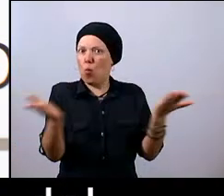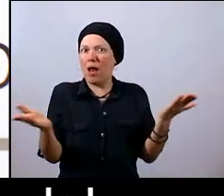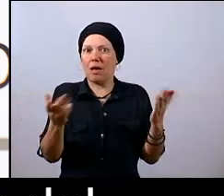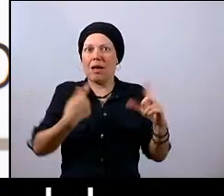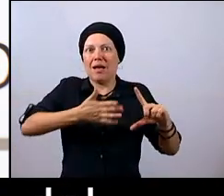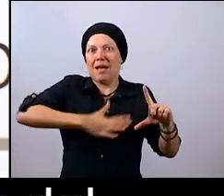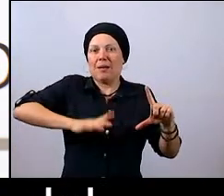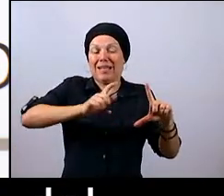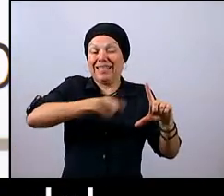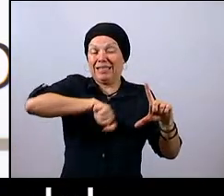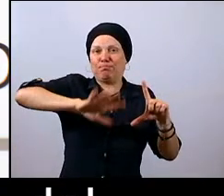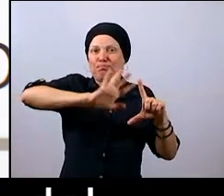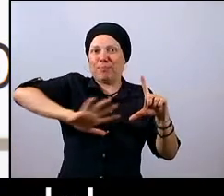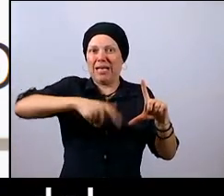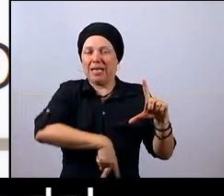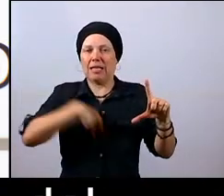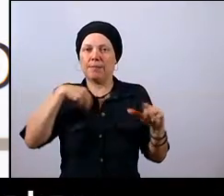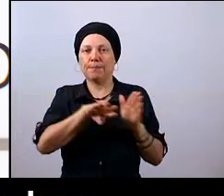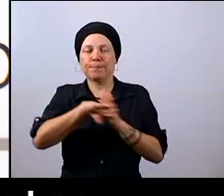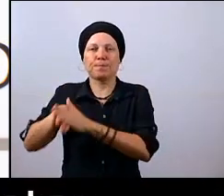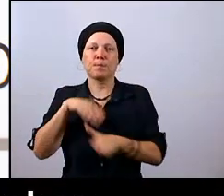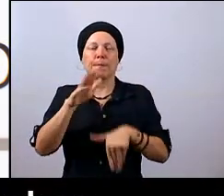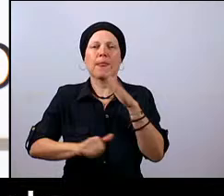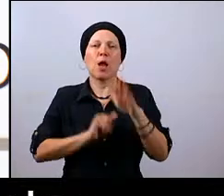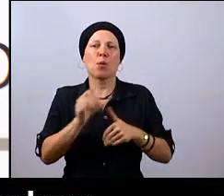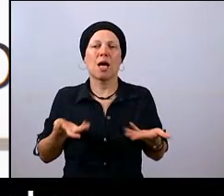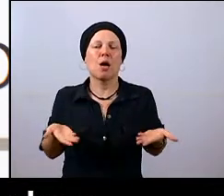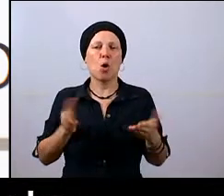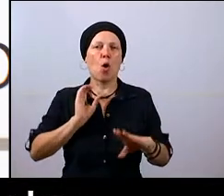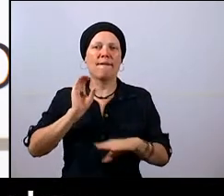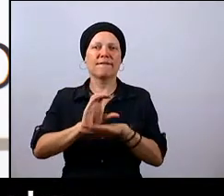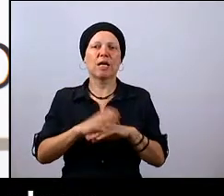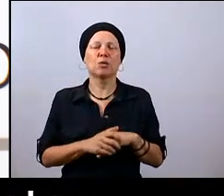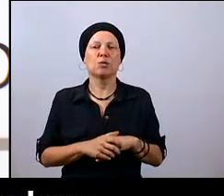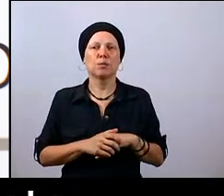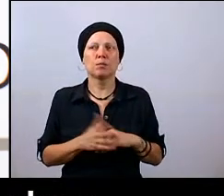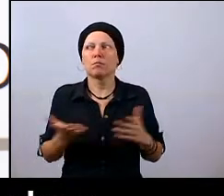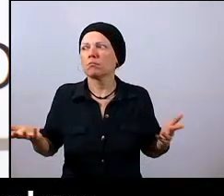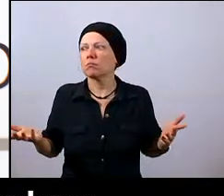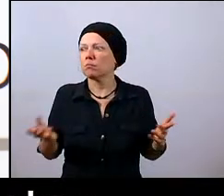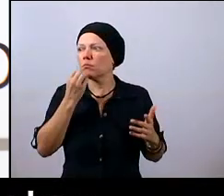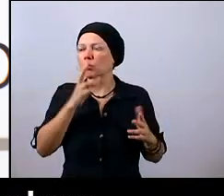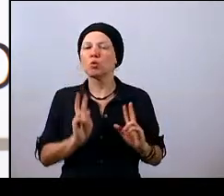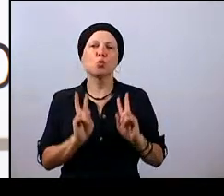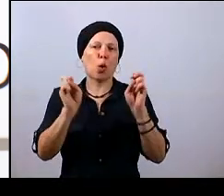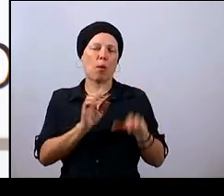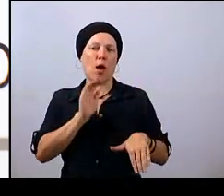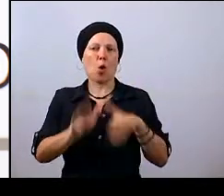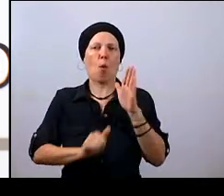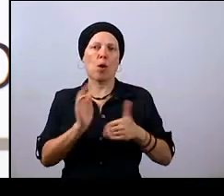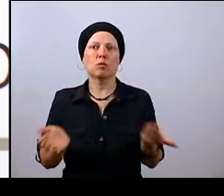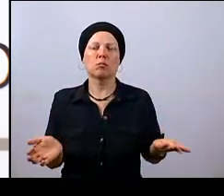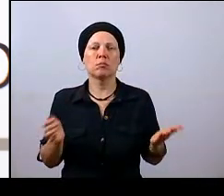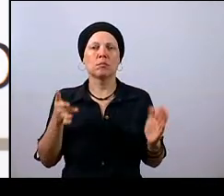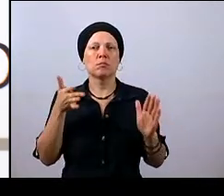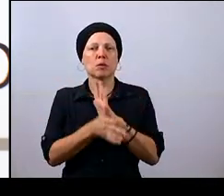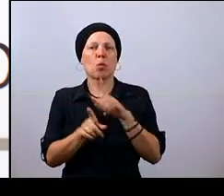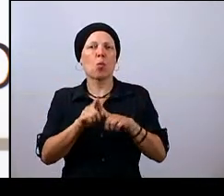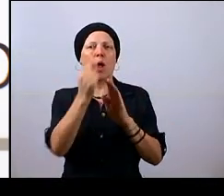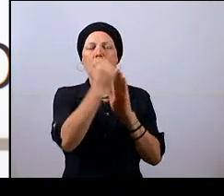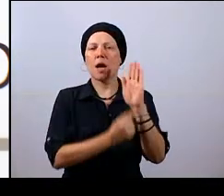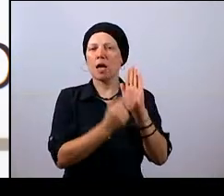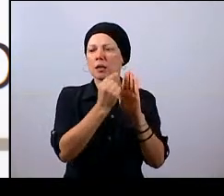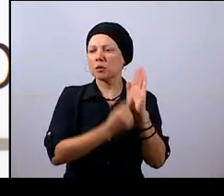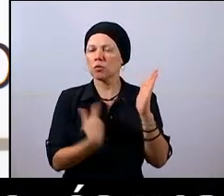de gobierno. En relación con la convocatoria de ayudas del MOVES 3, bueno, es una nueva convocatoria que establece esos requisitos,